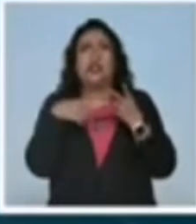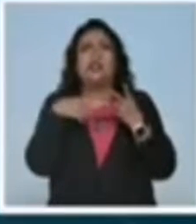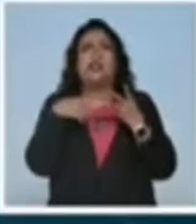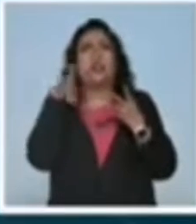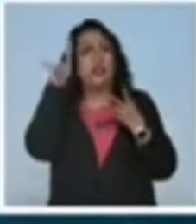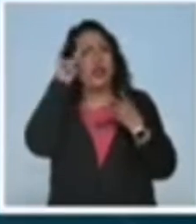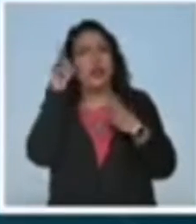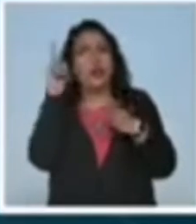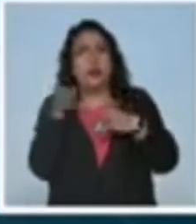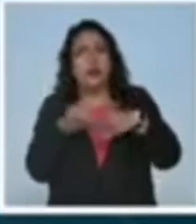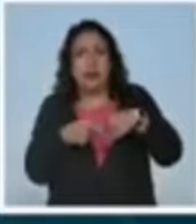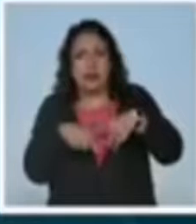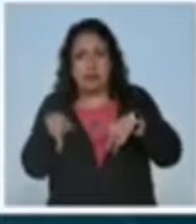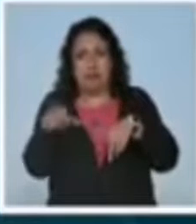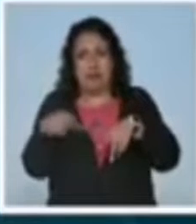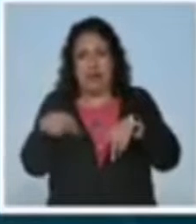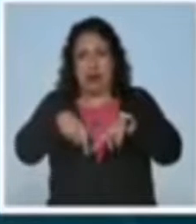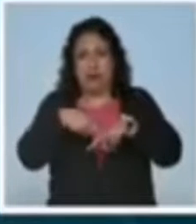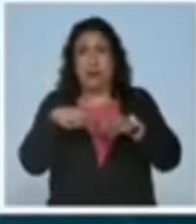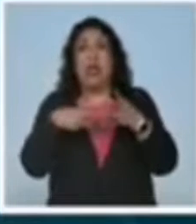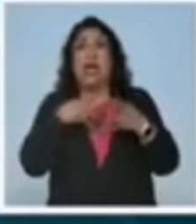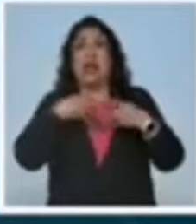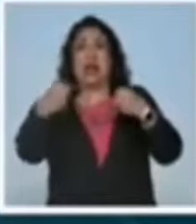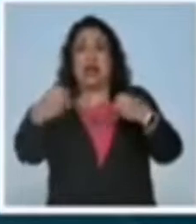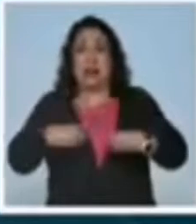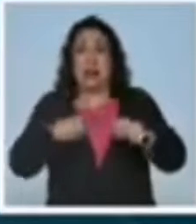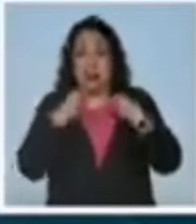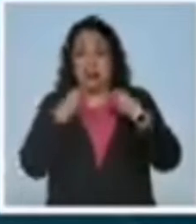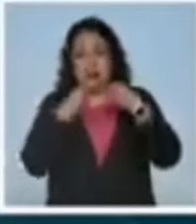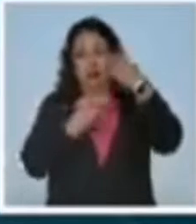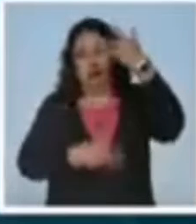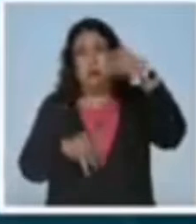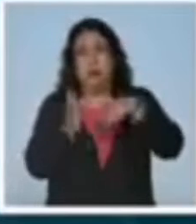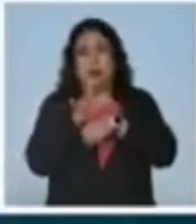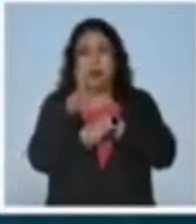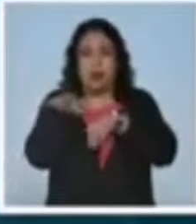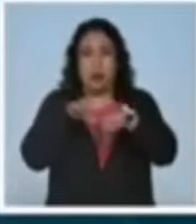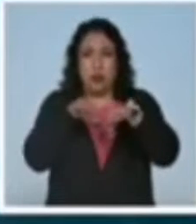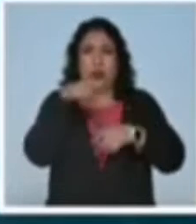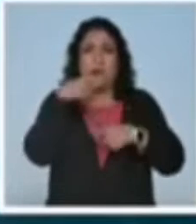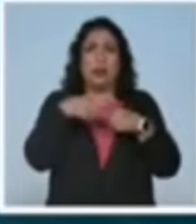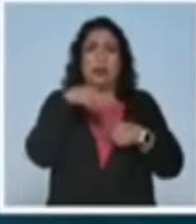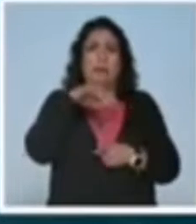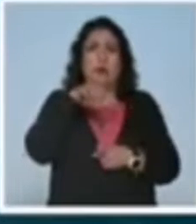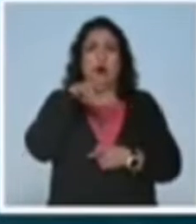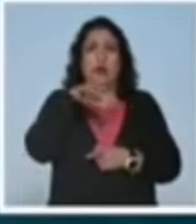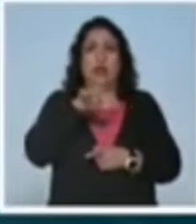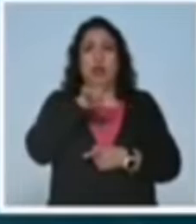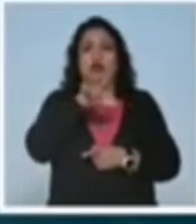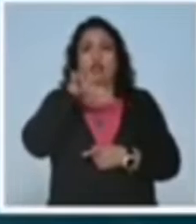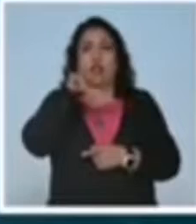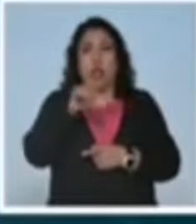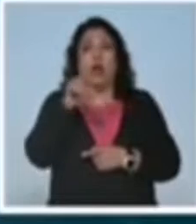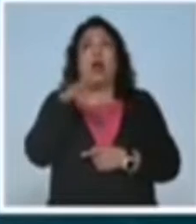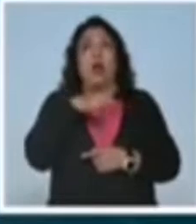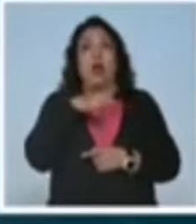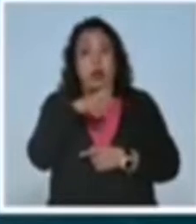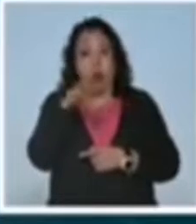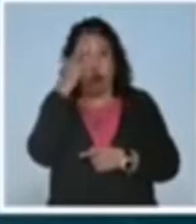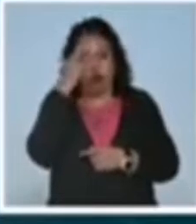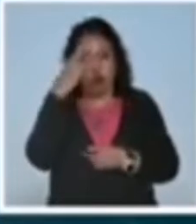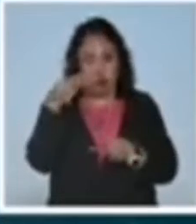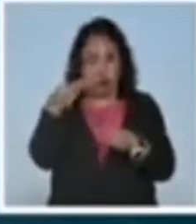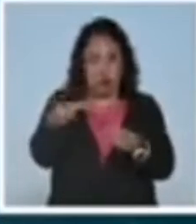entre las piernas y arráncame la vida son algunas de las muchas películas en las que ha trabajado Mónica Lozano y por las cuales fue